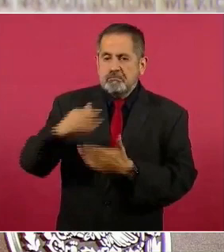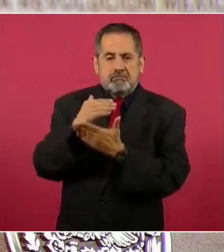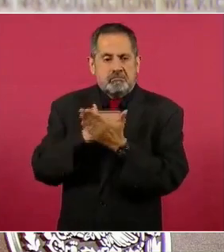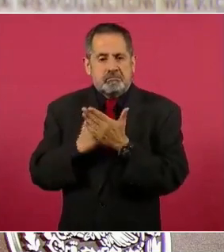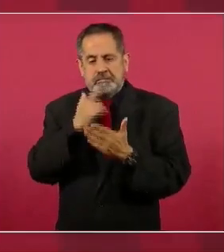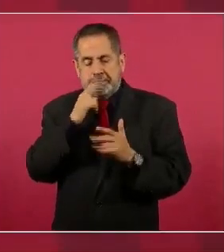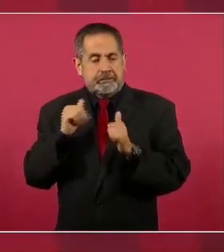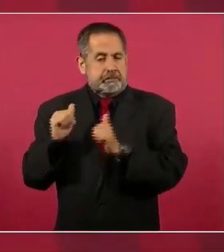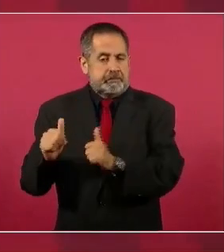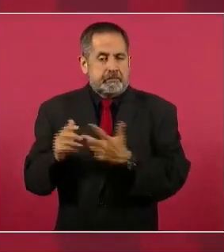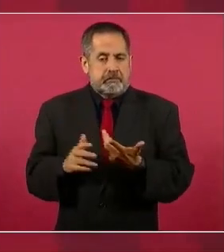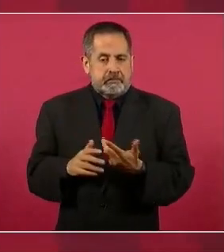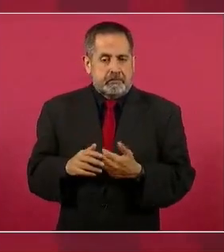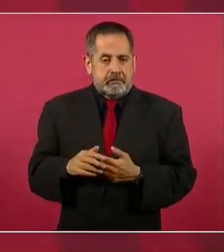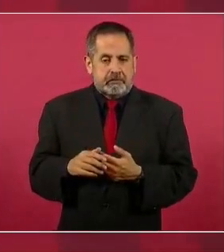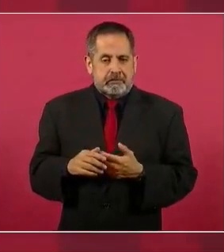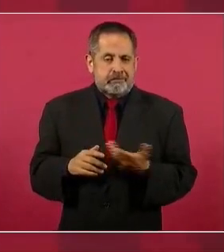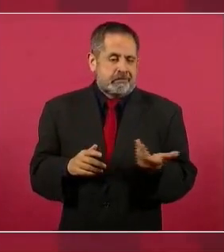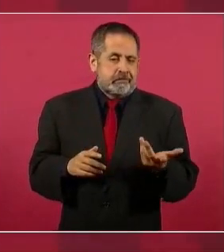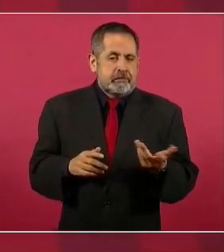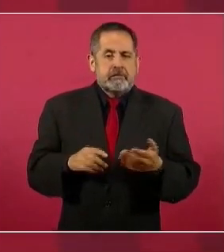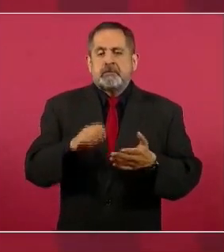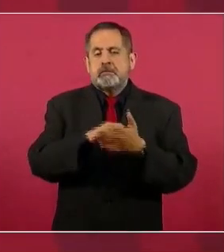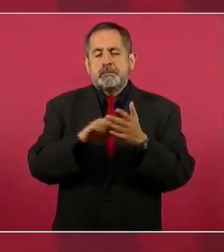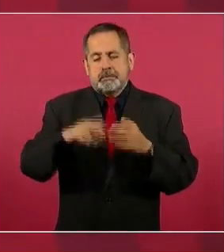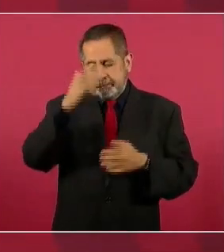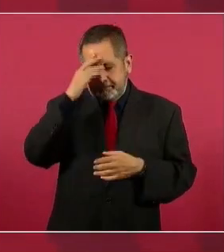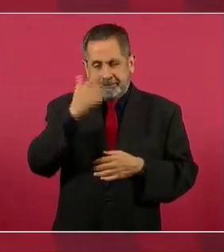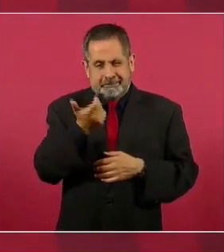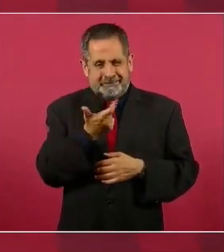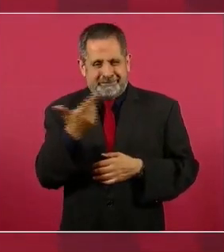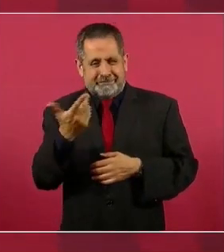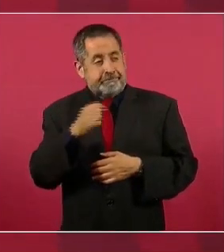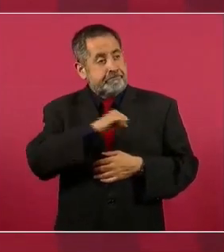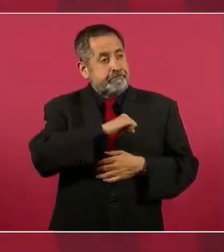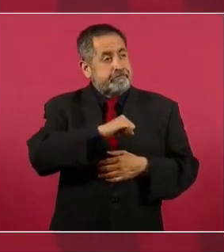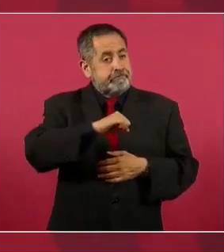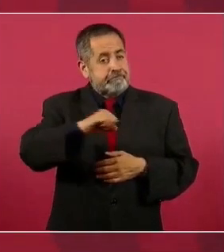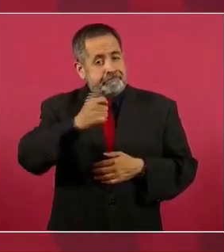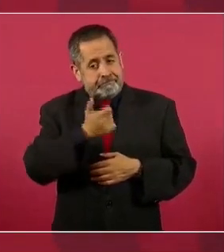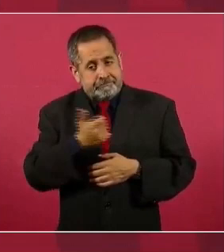no pueden ser tan severos. Por ejemplo, una inflación